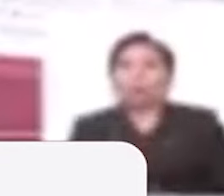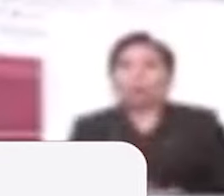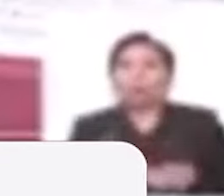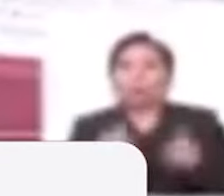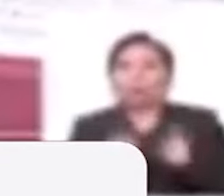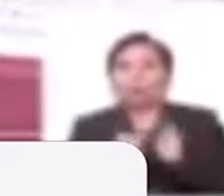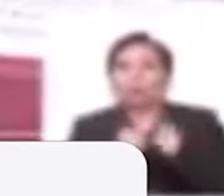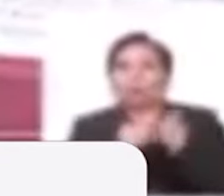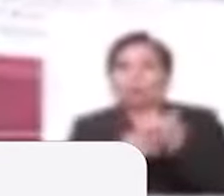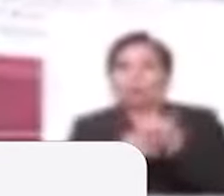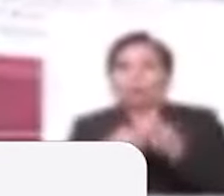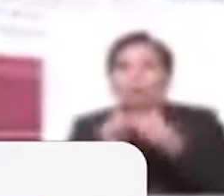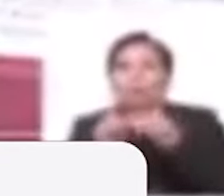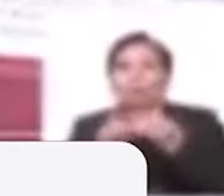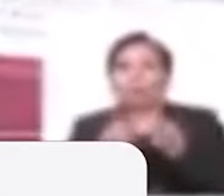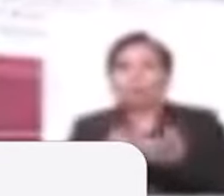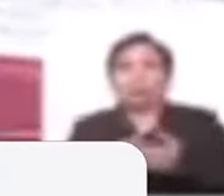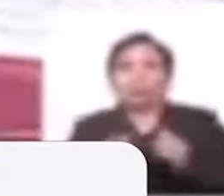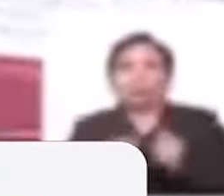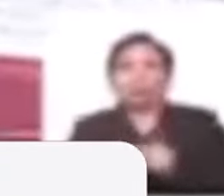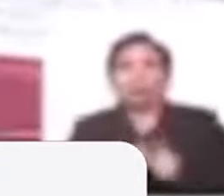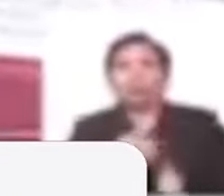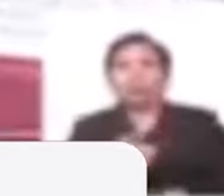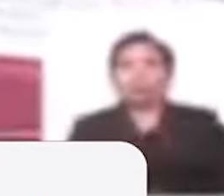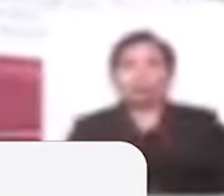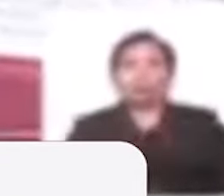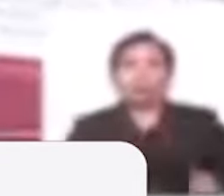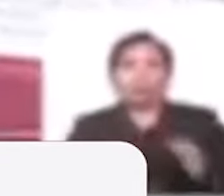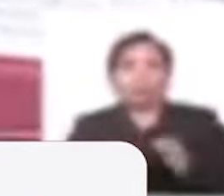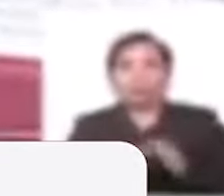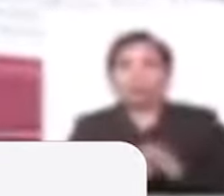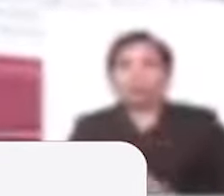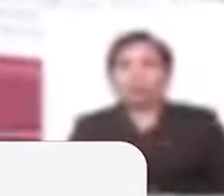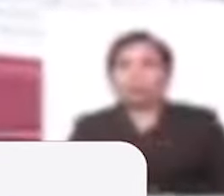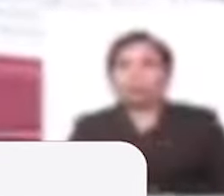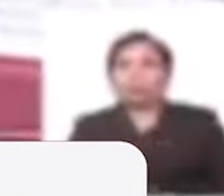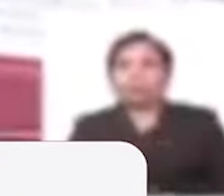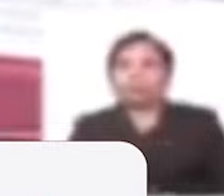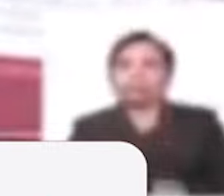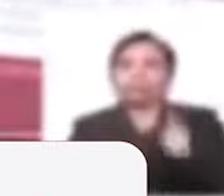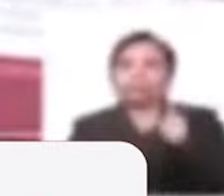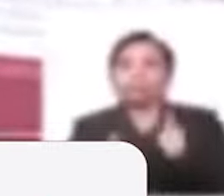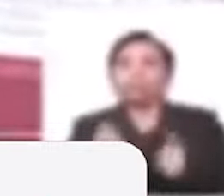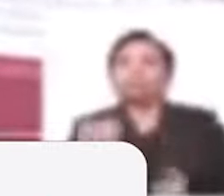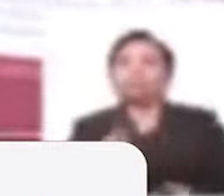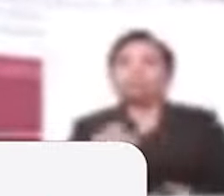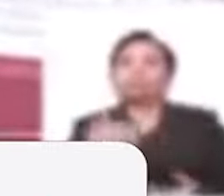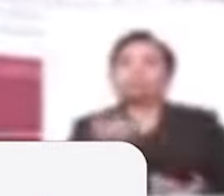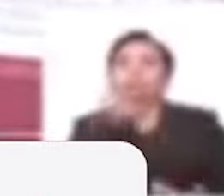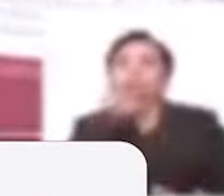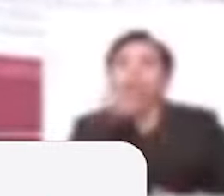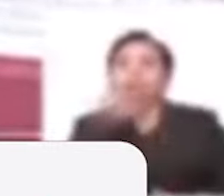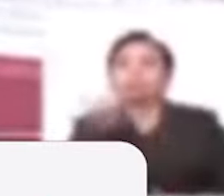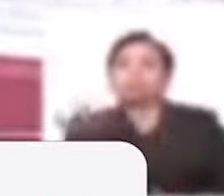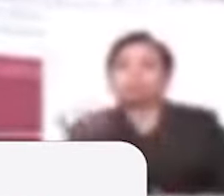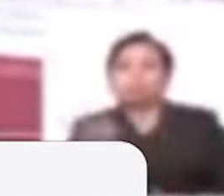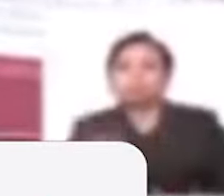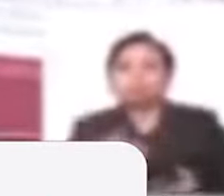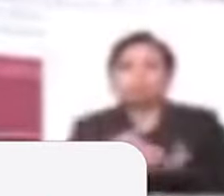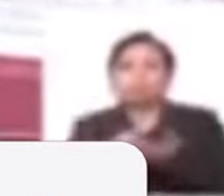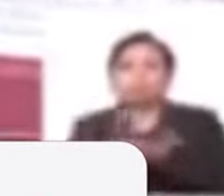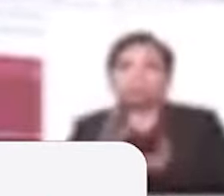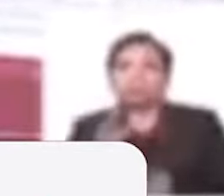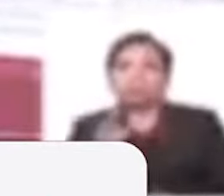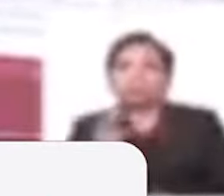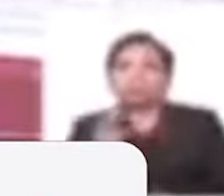con la pregunta que también ha hecho la presidenta de la comisión, ¿cuál es la falta grave que cometió el general saliente para cesarlo en el